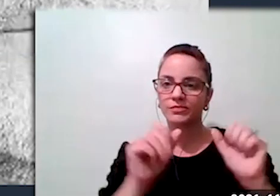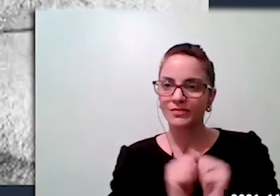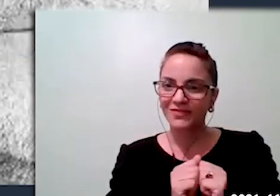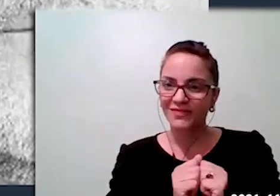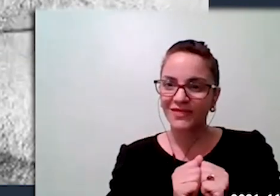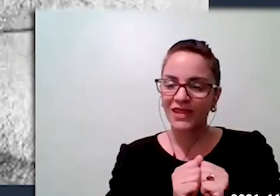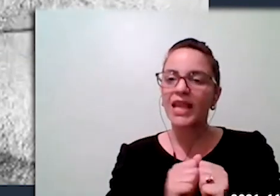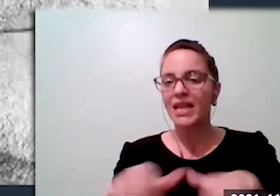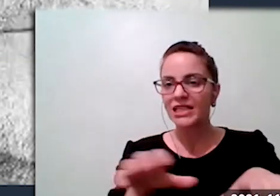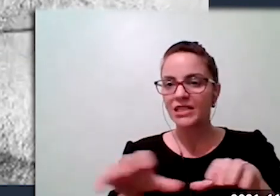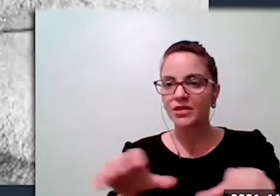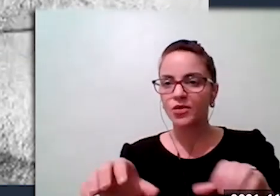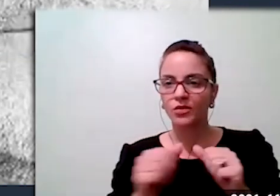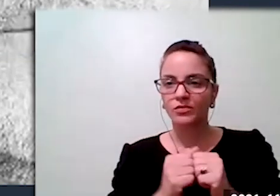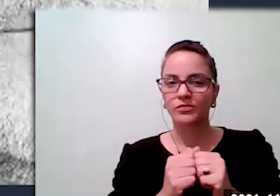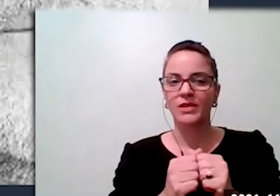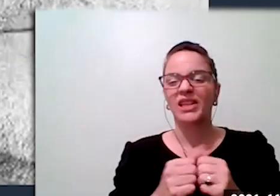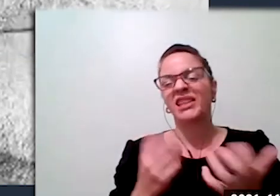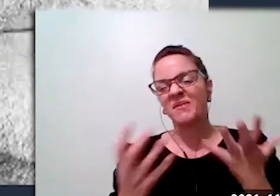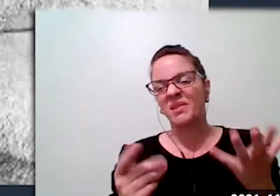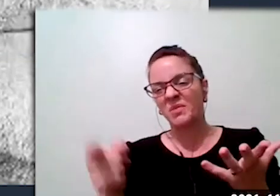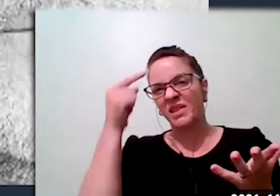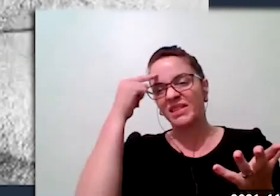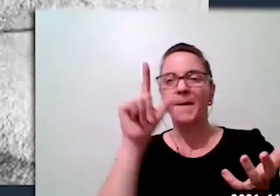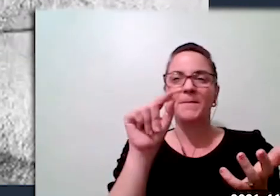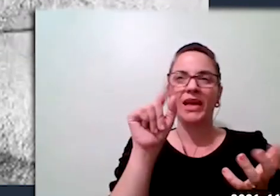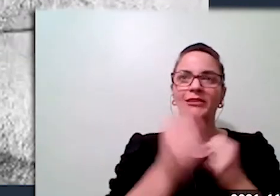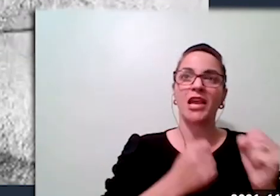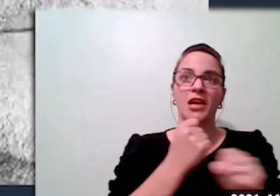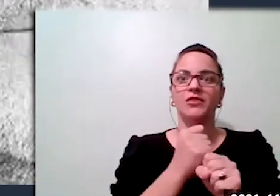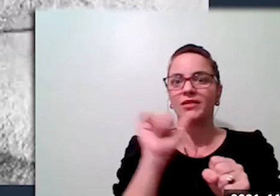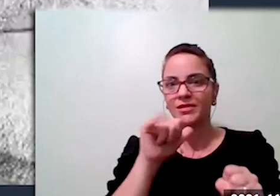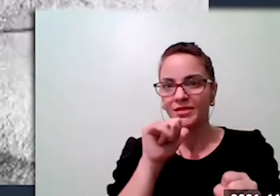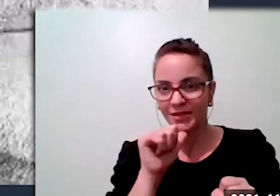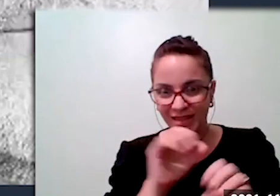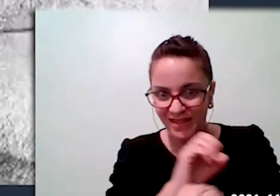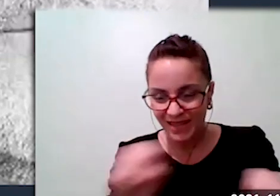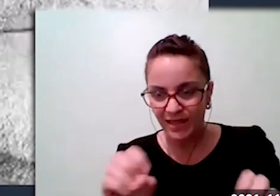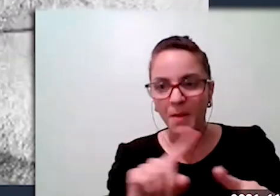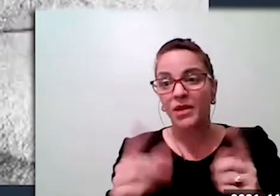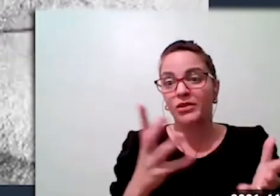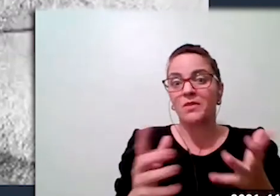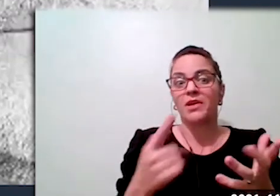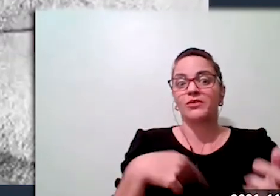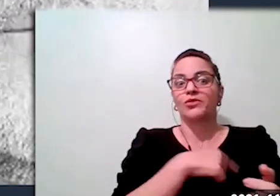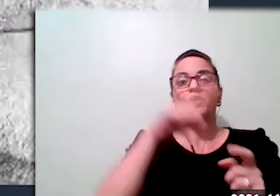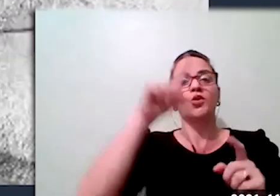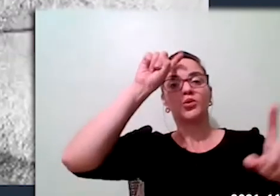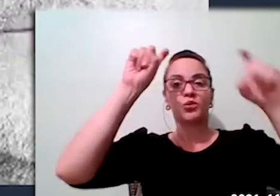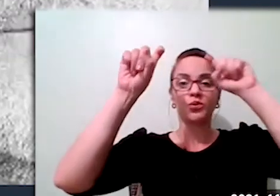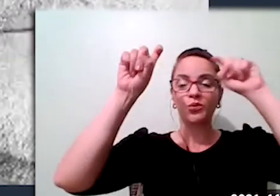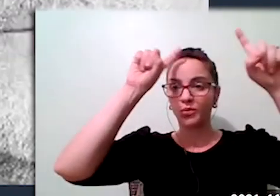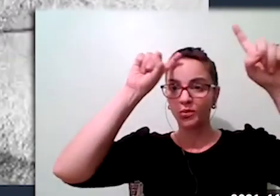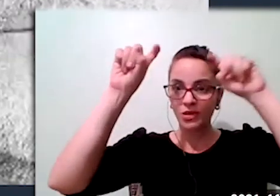dice el tango, 20 años no es nada. 20 años que le deja tantas preguntas a Jorge